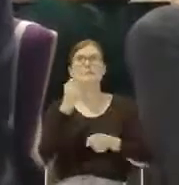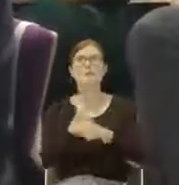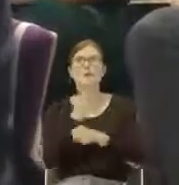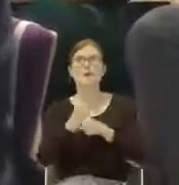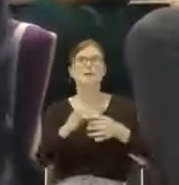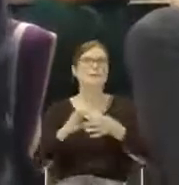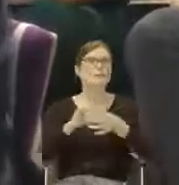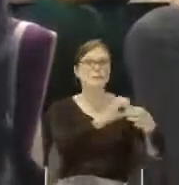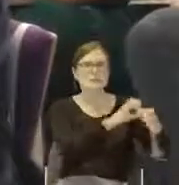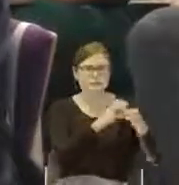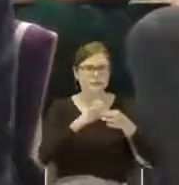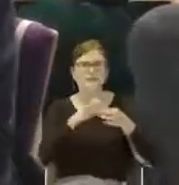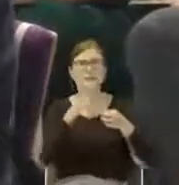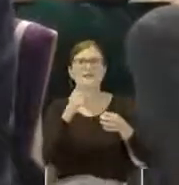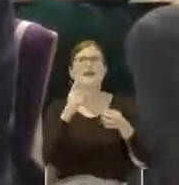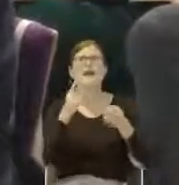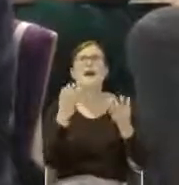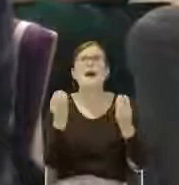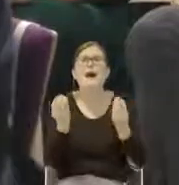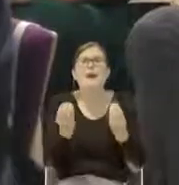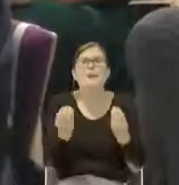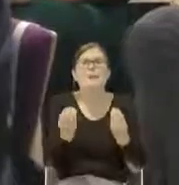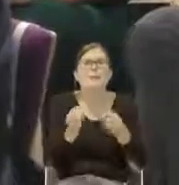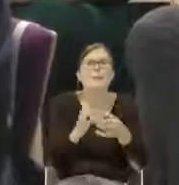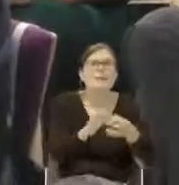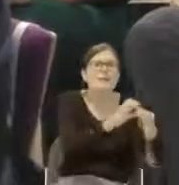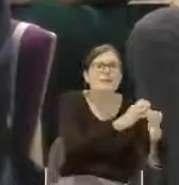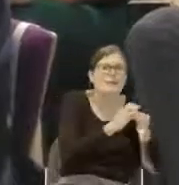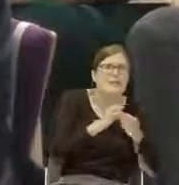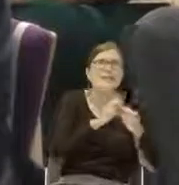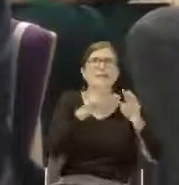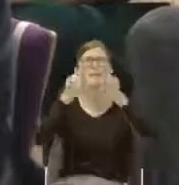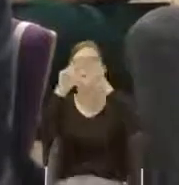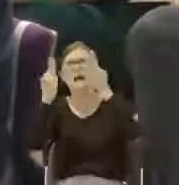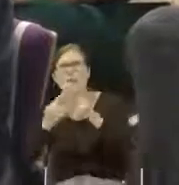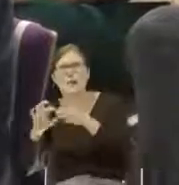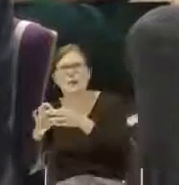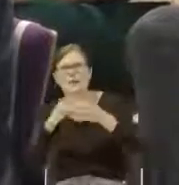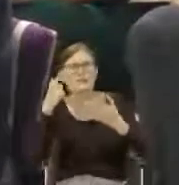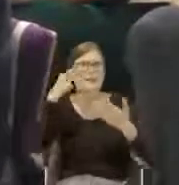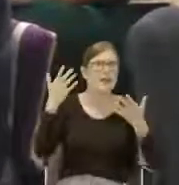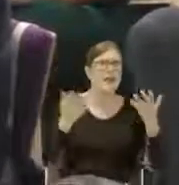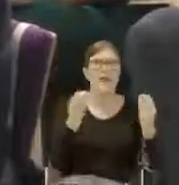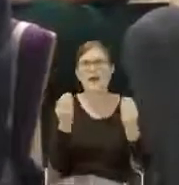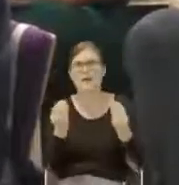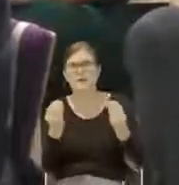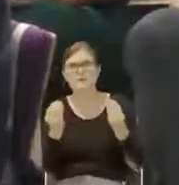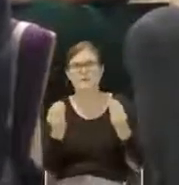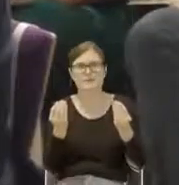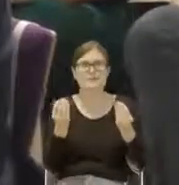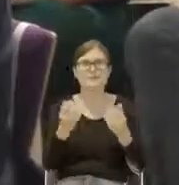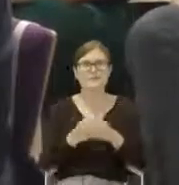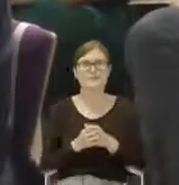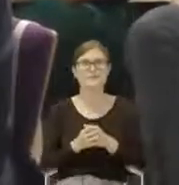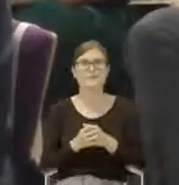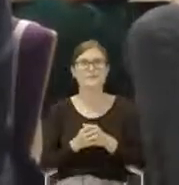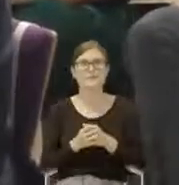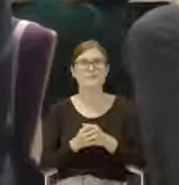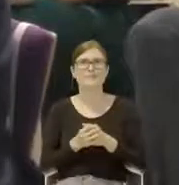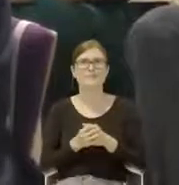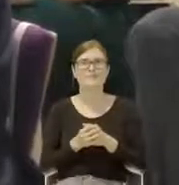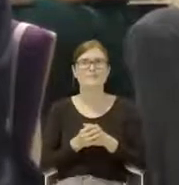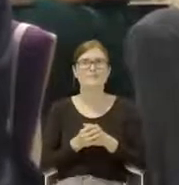etc., rompemos barreras geopolíticas, atravesamos fronteras nacionales, nos plantamos ante los Estados y las grandes